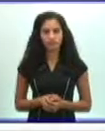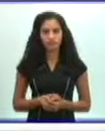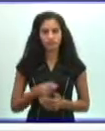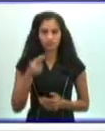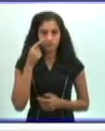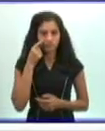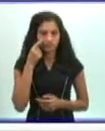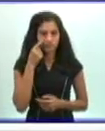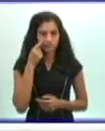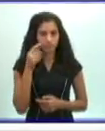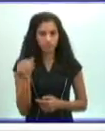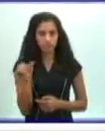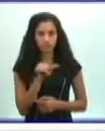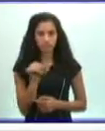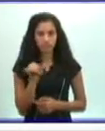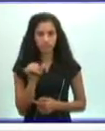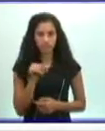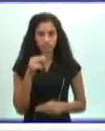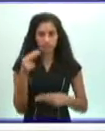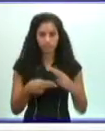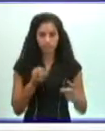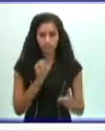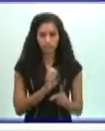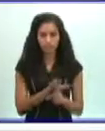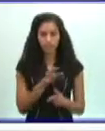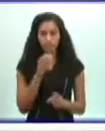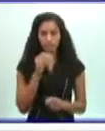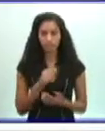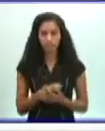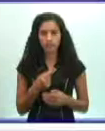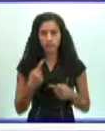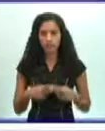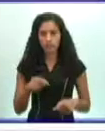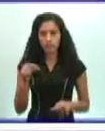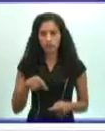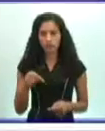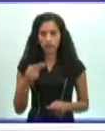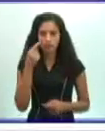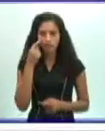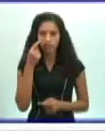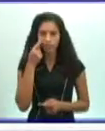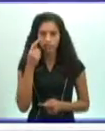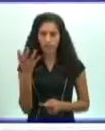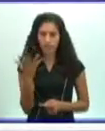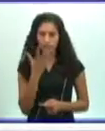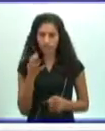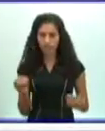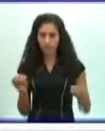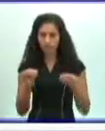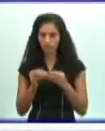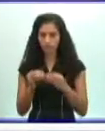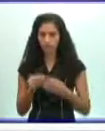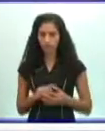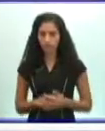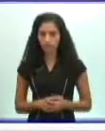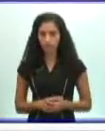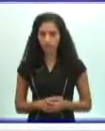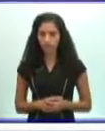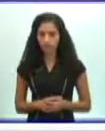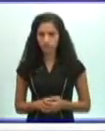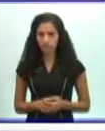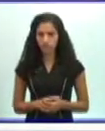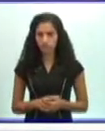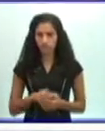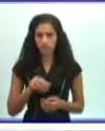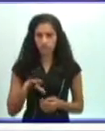Volvemos a hacer el mismo paso inicial, pero ahora miren a quiénes he asociado.